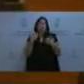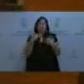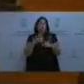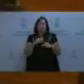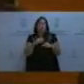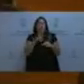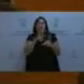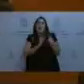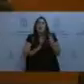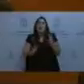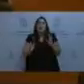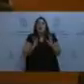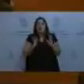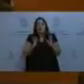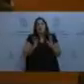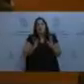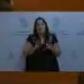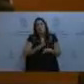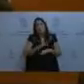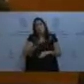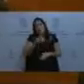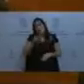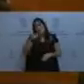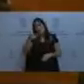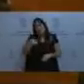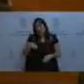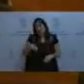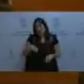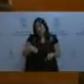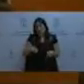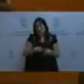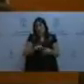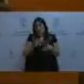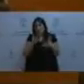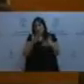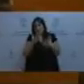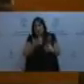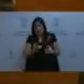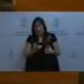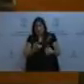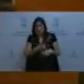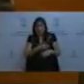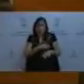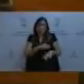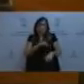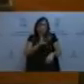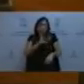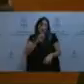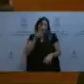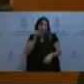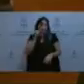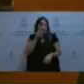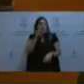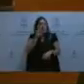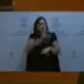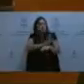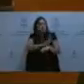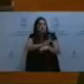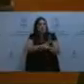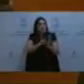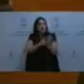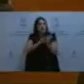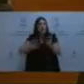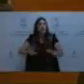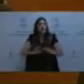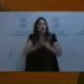los tiempos del presidente, de ese presidente apático que es el señor Javier Fernández, y de la consejera, no son los tiempos de las personas que tienen